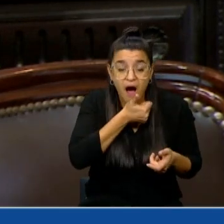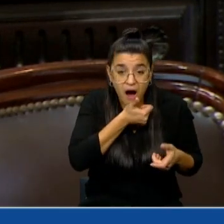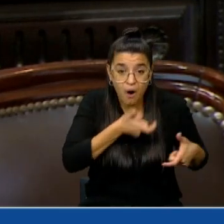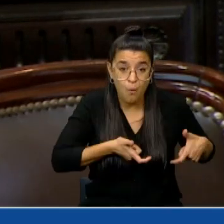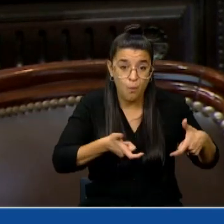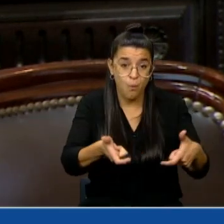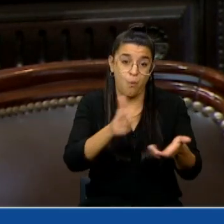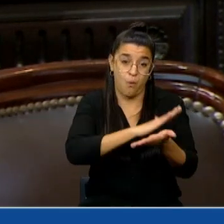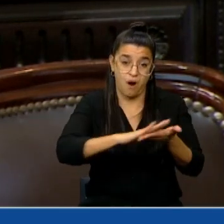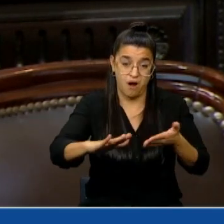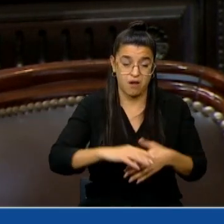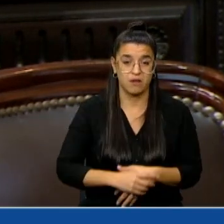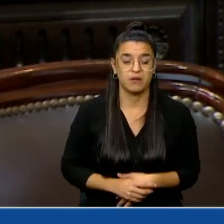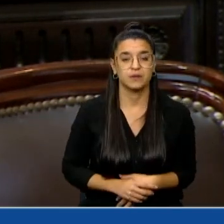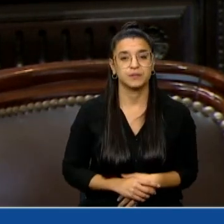y saneamiento.